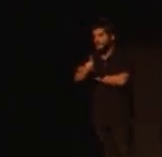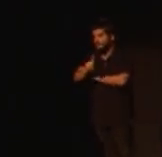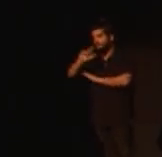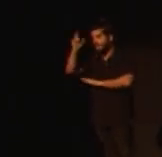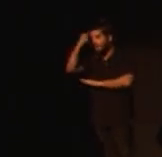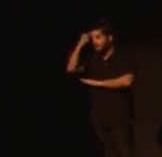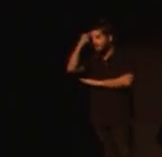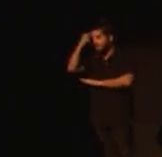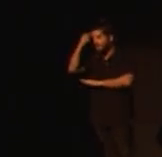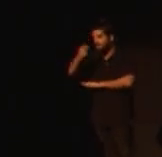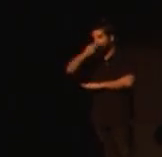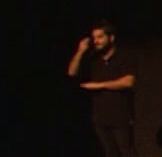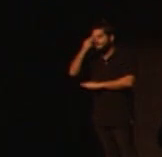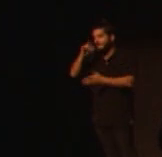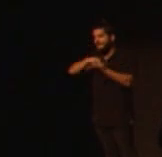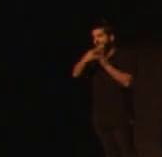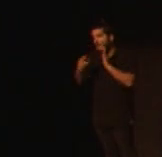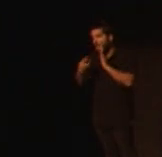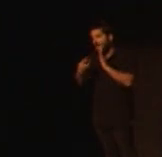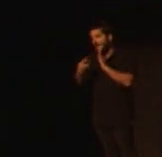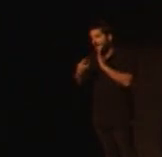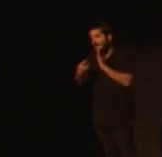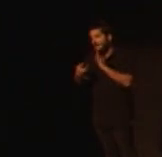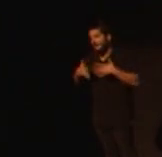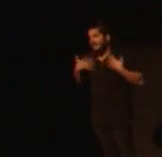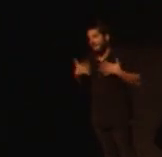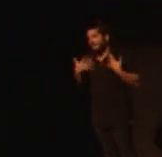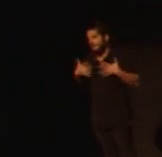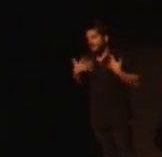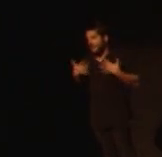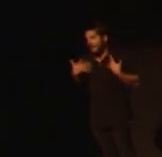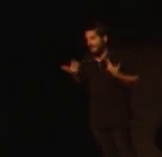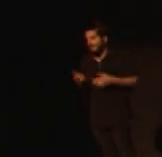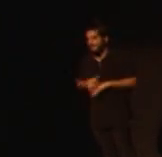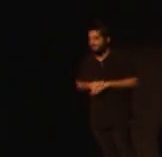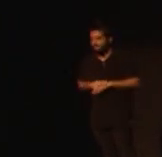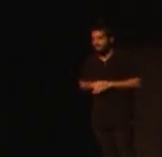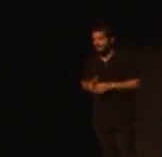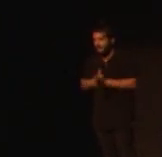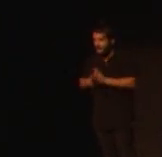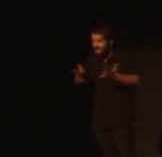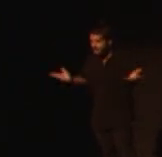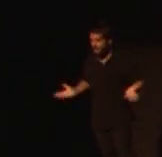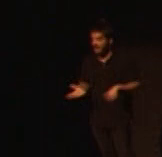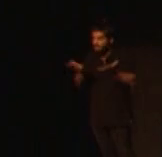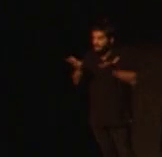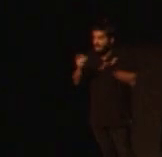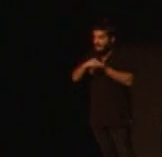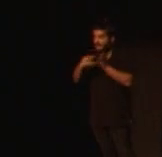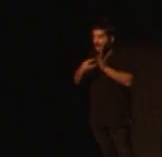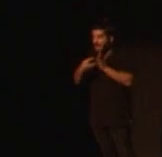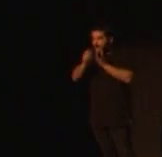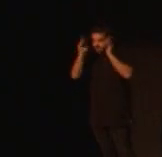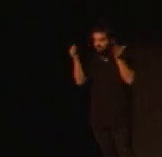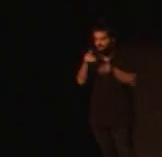necesario que es la tecnología emocional, la cual se consiste en impulsar y aplicar esta tecnología más humana centrada en las personas. Así que